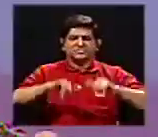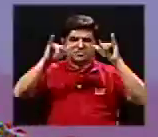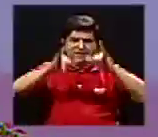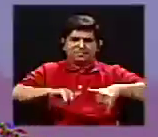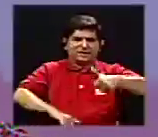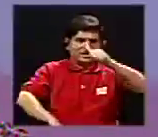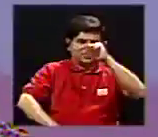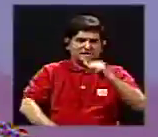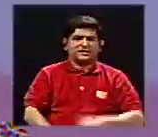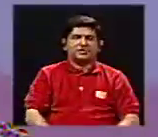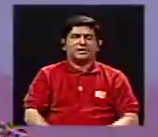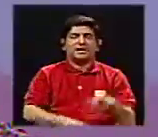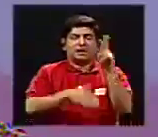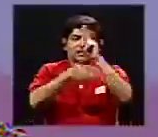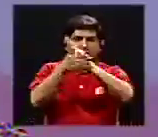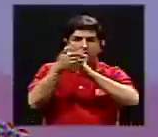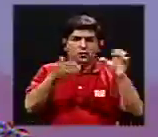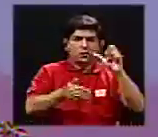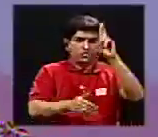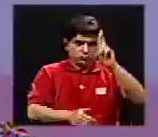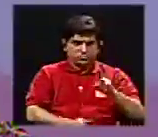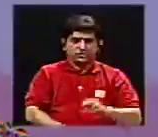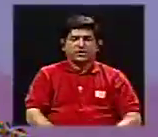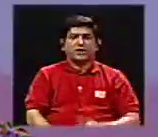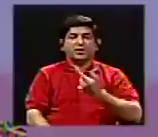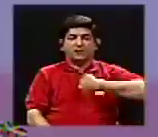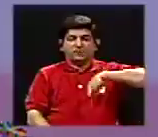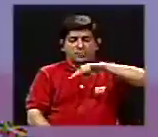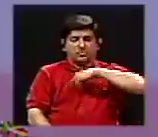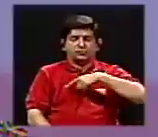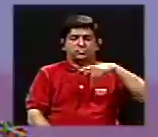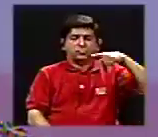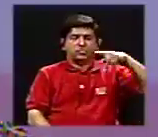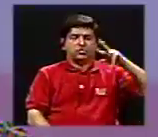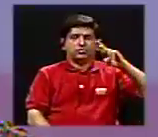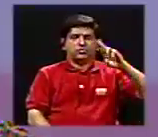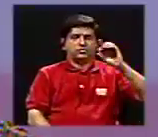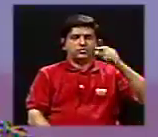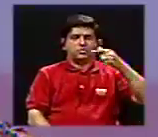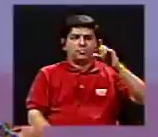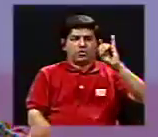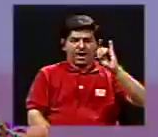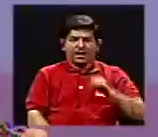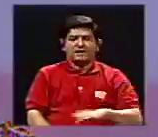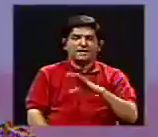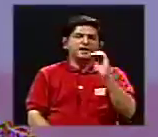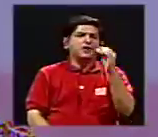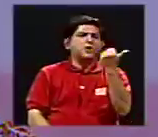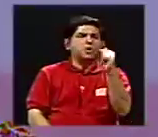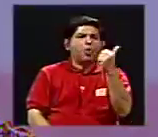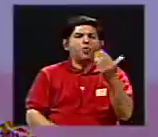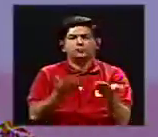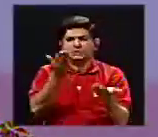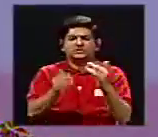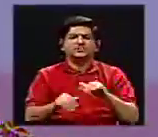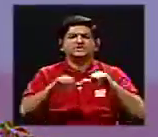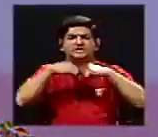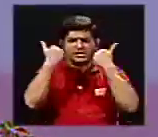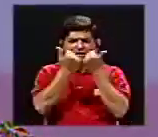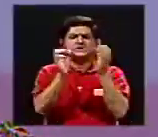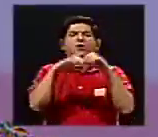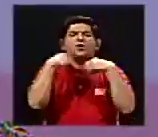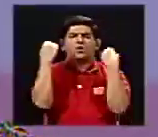del Agua. Está la Universidad de Costa Rica. Bueno, nosotros como PROGAI somos parte de. Y otros